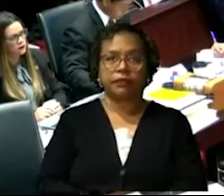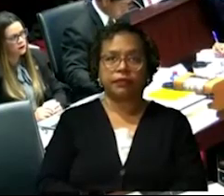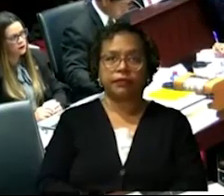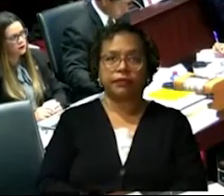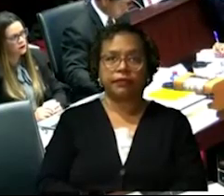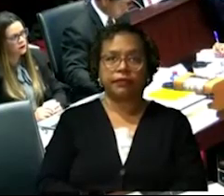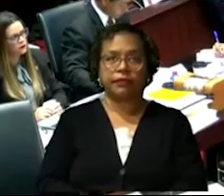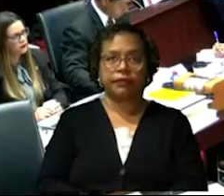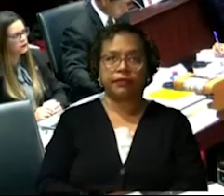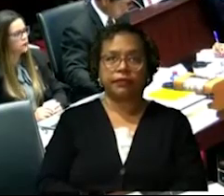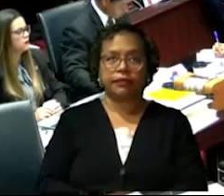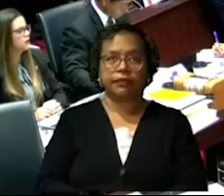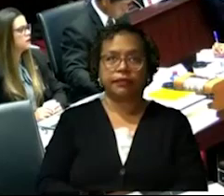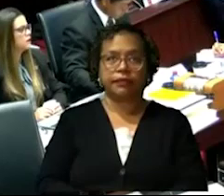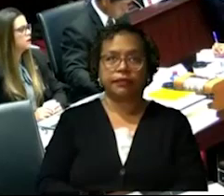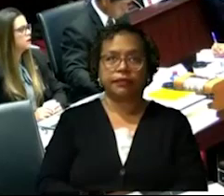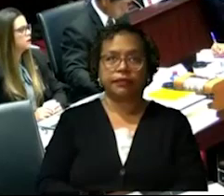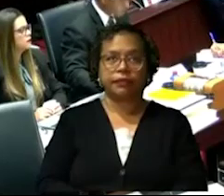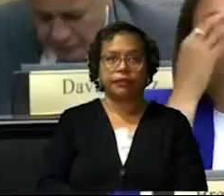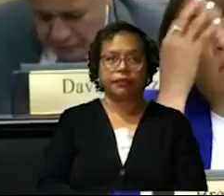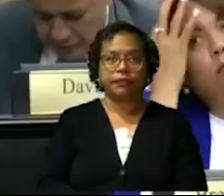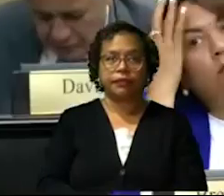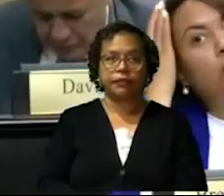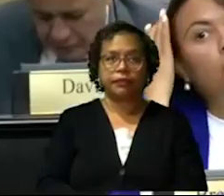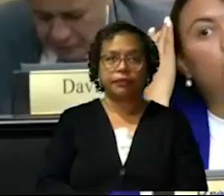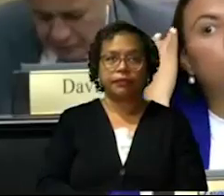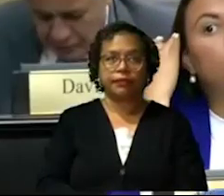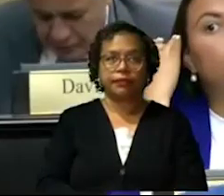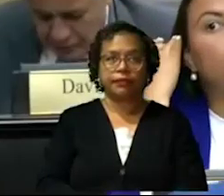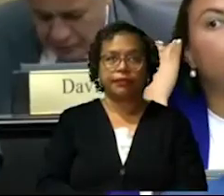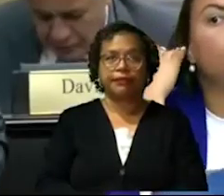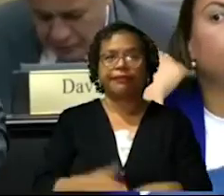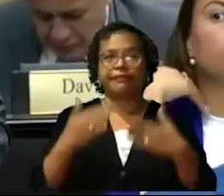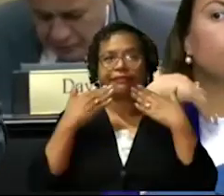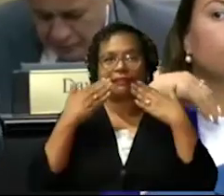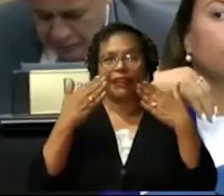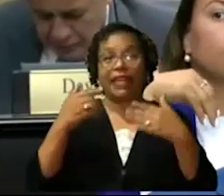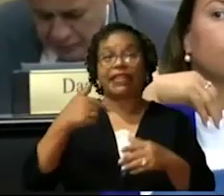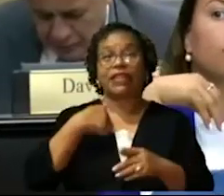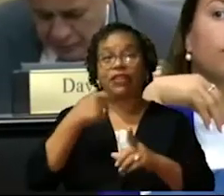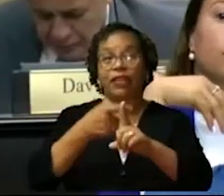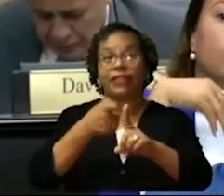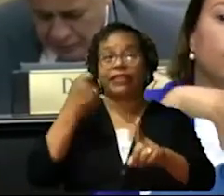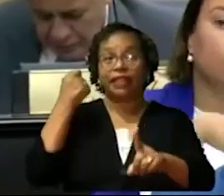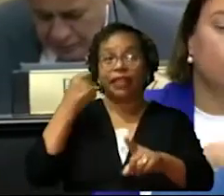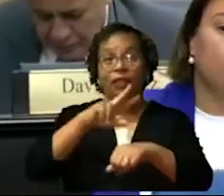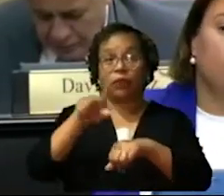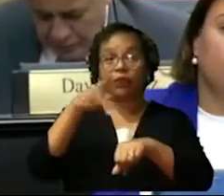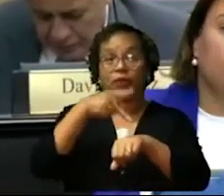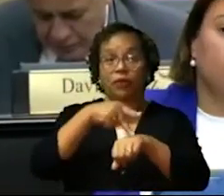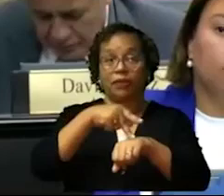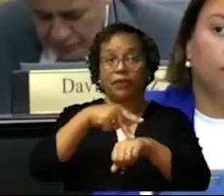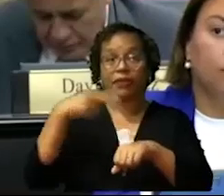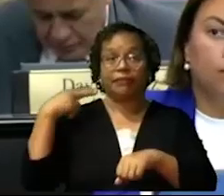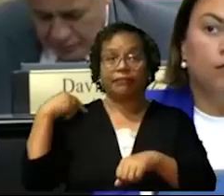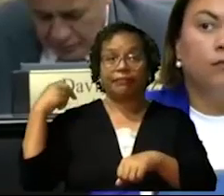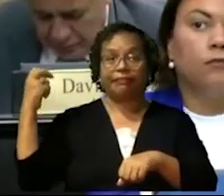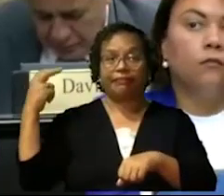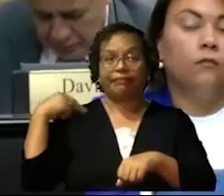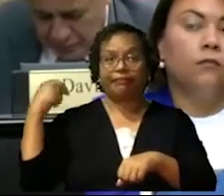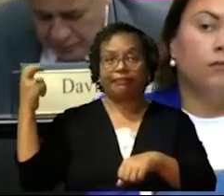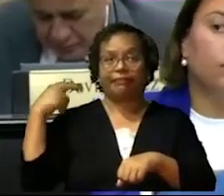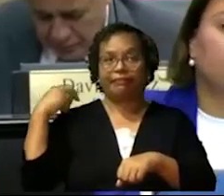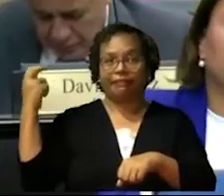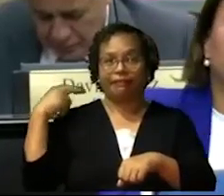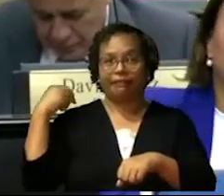Gracias. Yo soy de María Trinidad Sánchez. Buenas tardes, honorables diputados y diputadas